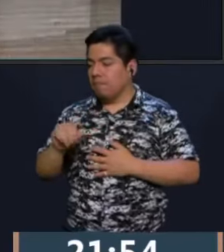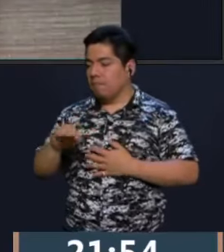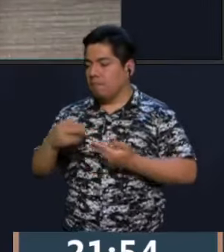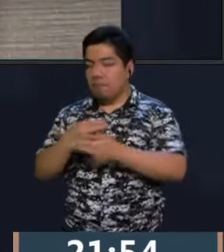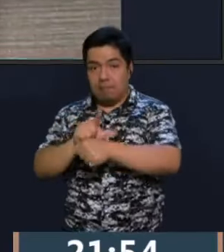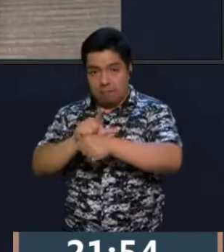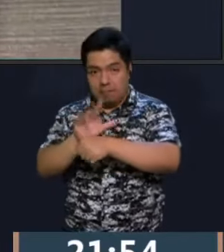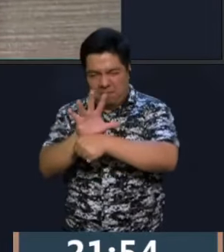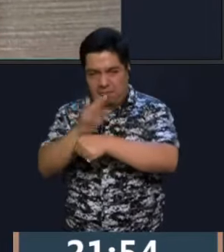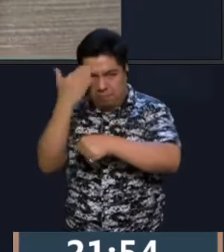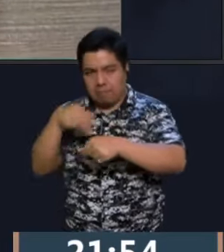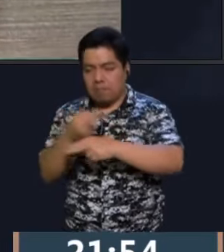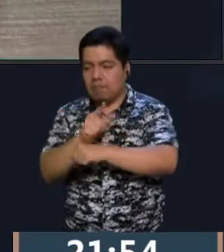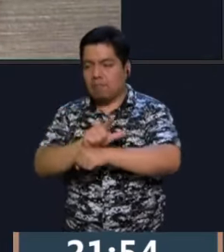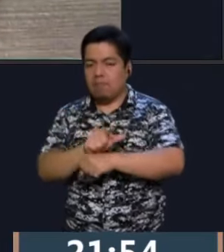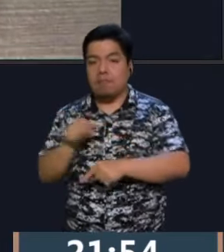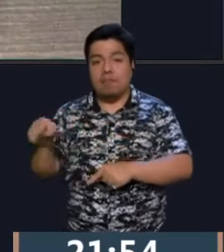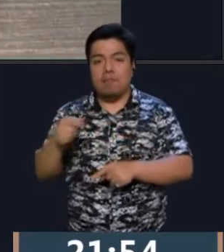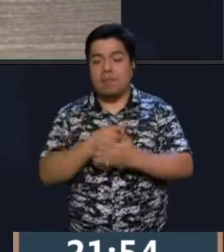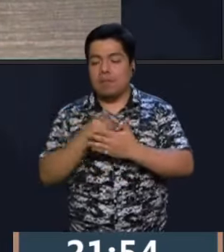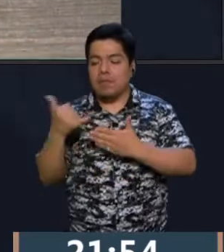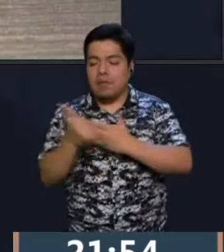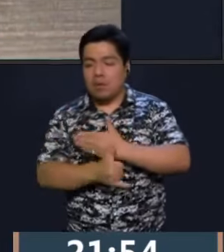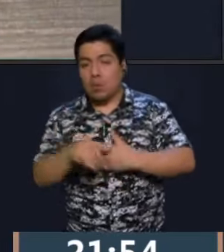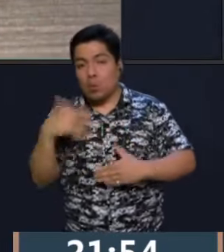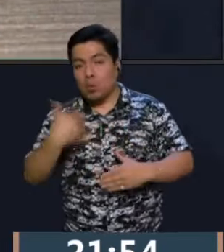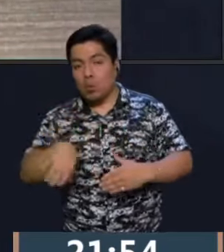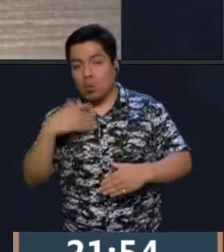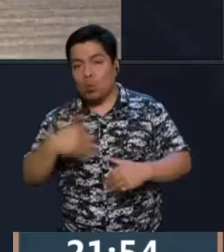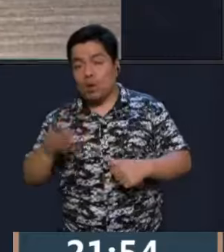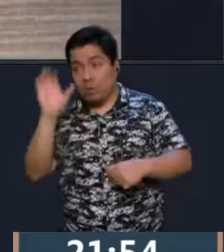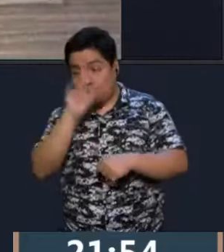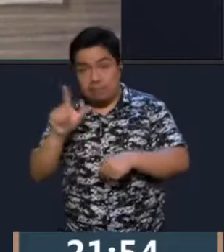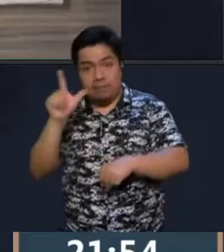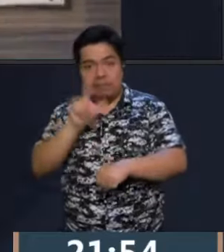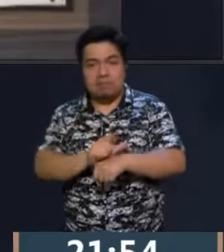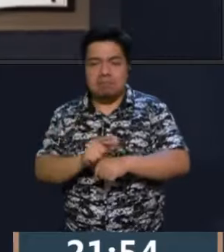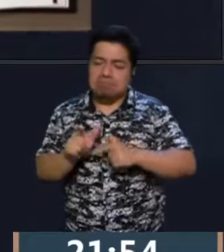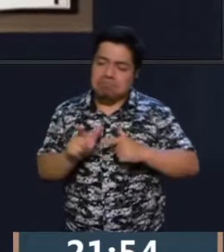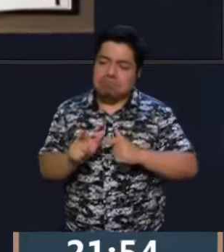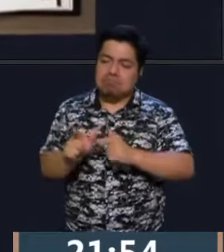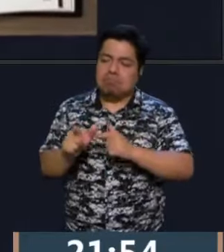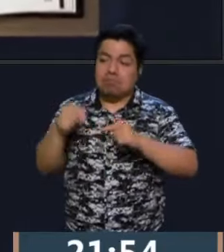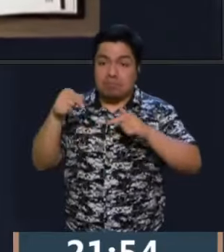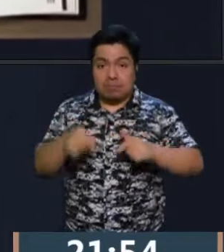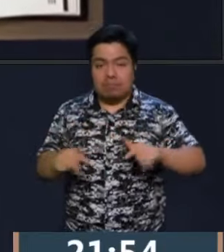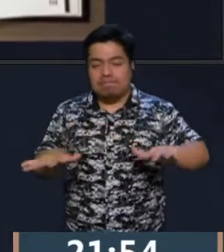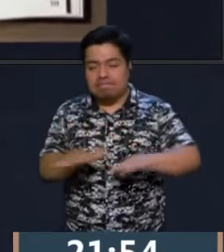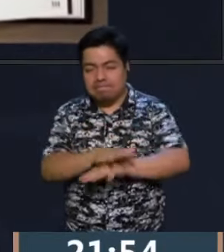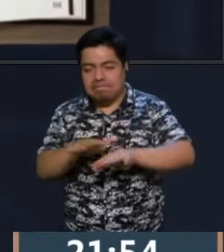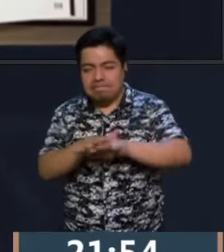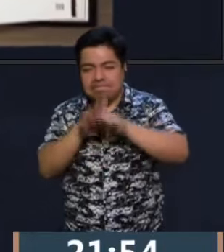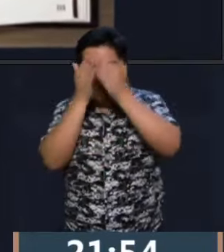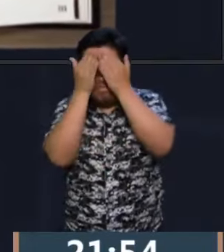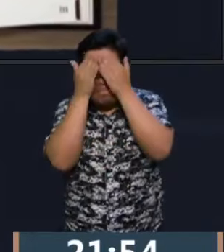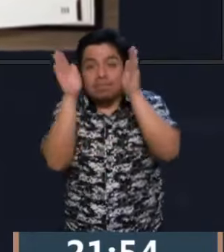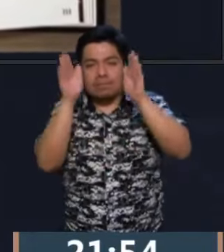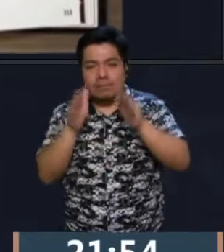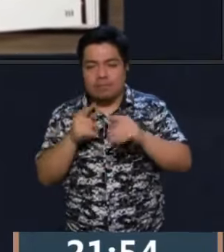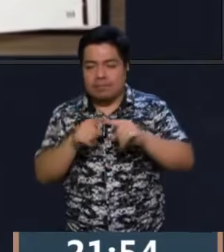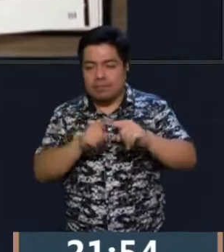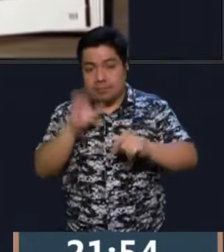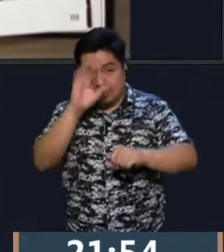es uno de estos proyectos culturales que han construido este cambio en la percepción de la cultura.